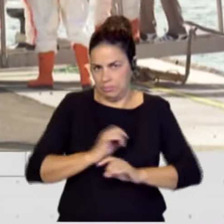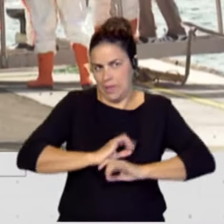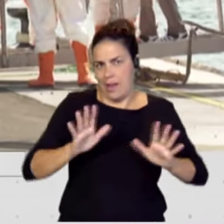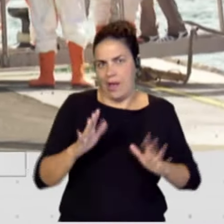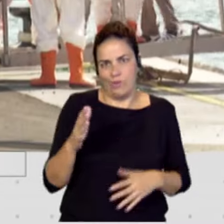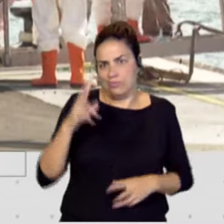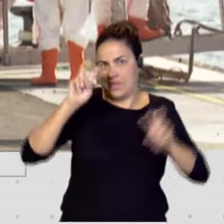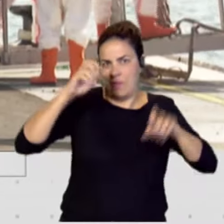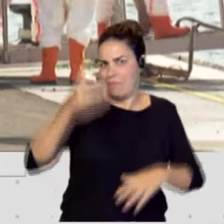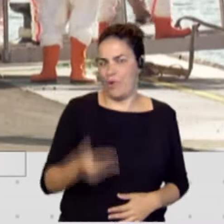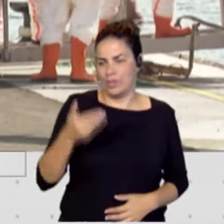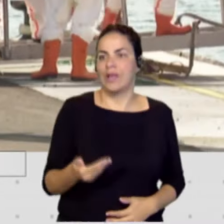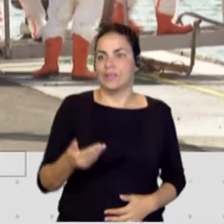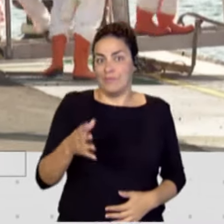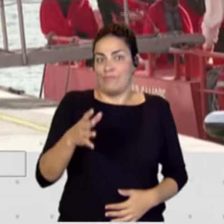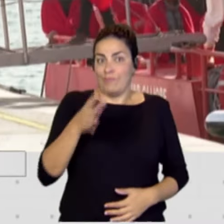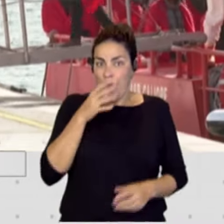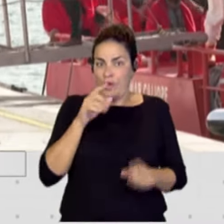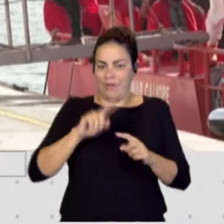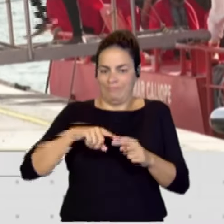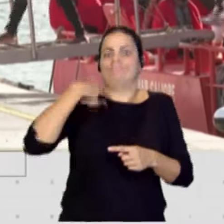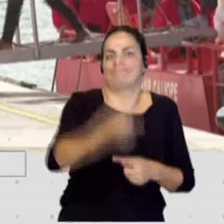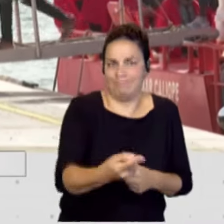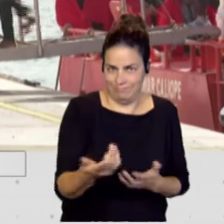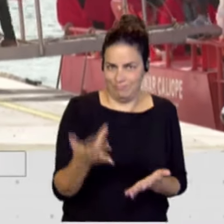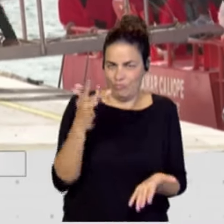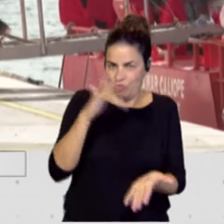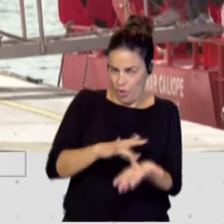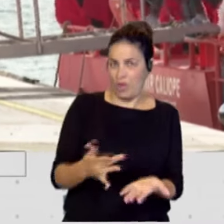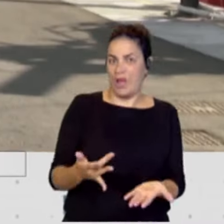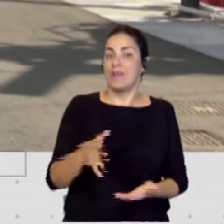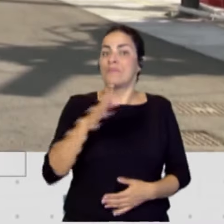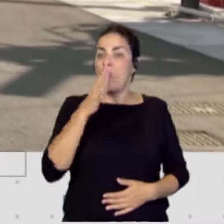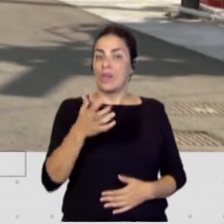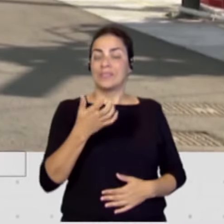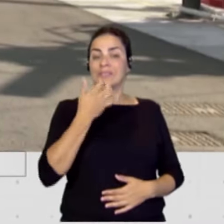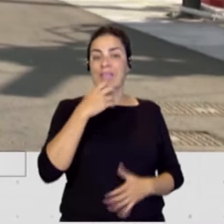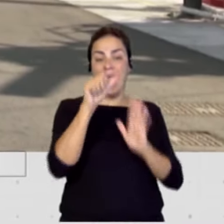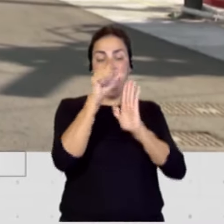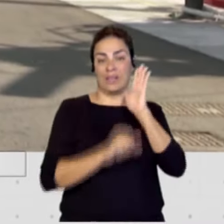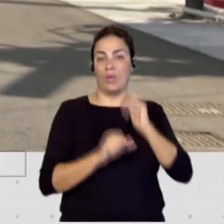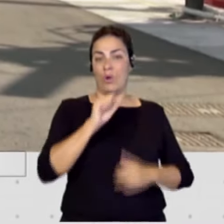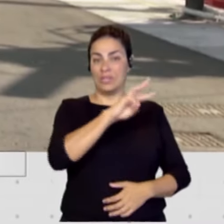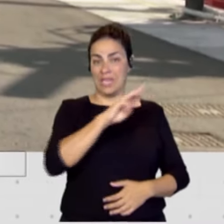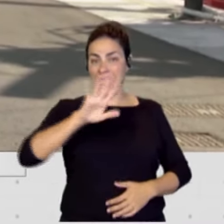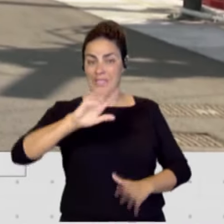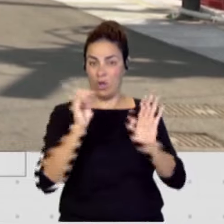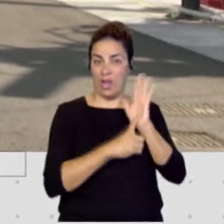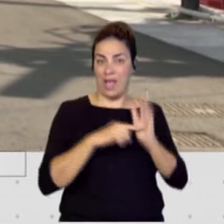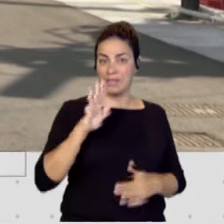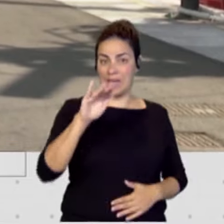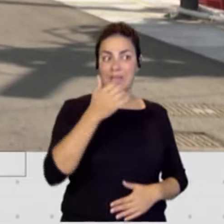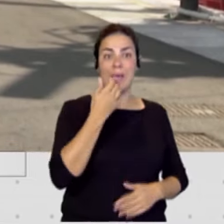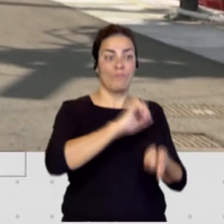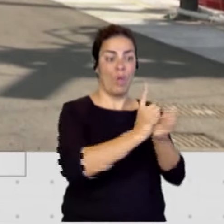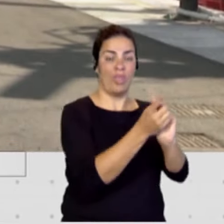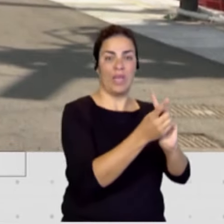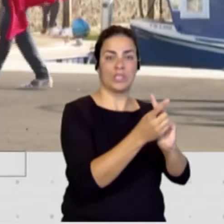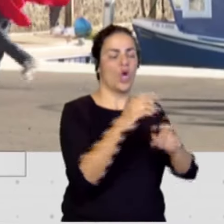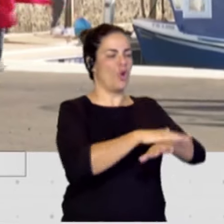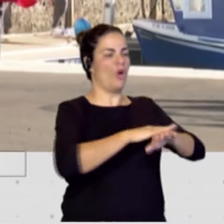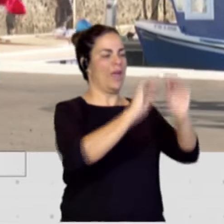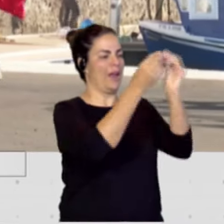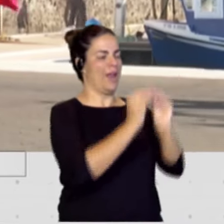eh todo lo que va a implicar después sobre todo porque esta modificación del artículo 35 de la ley de extranjería no la hace el gobierno y ya está